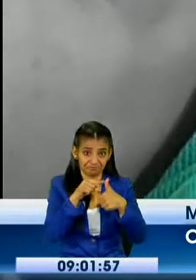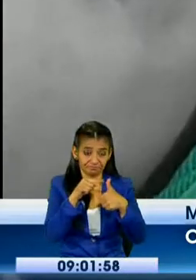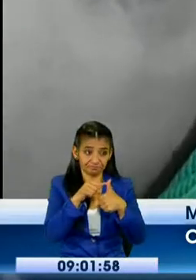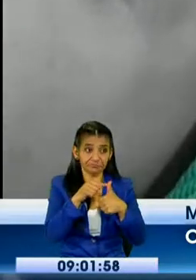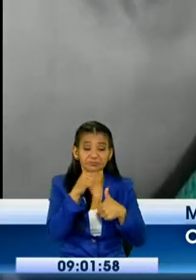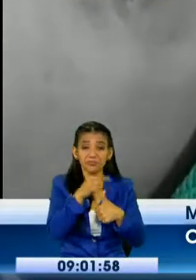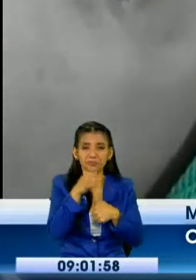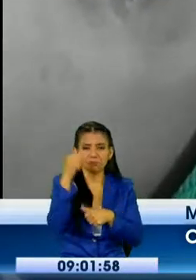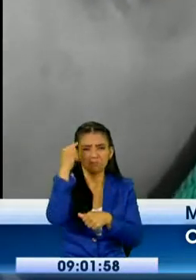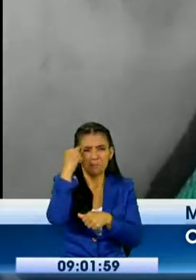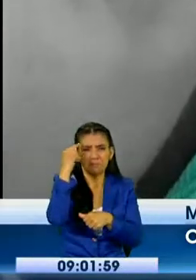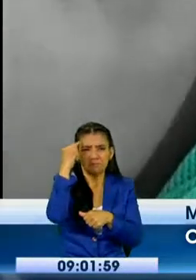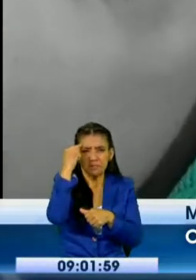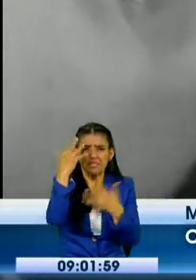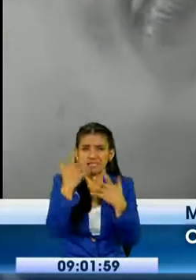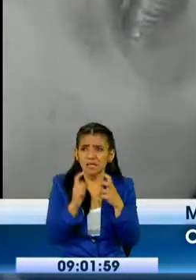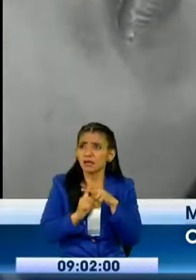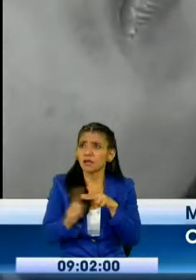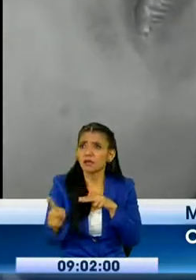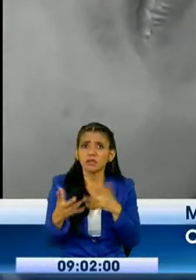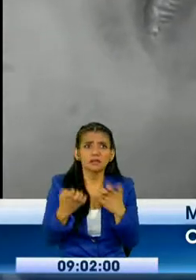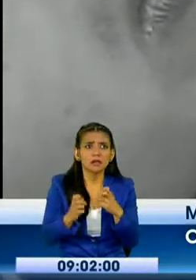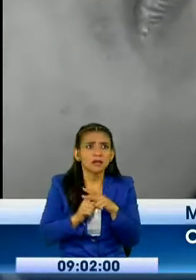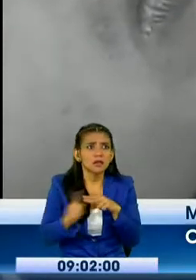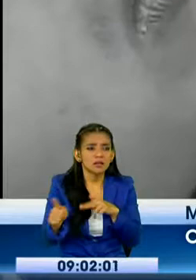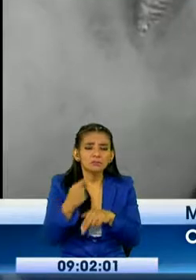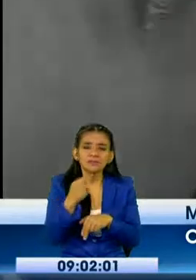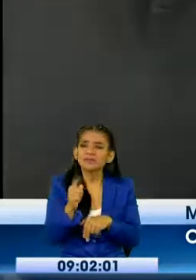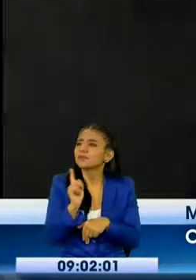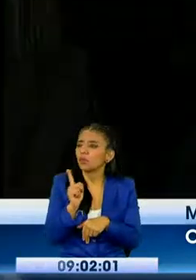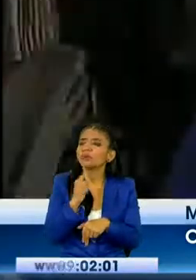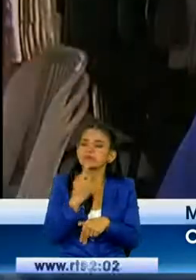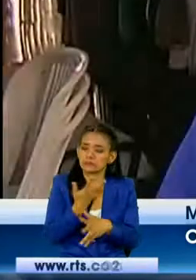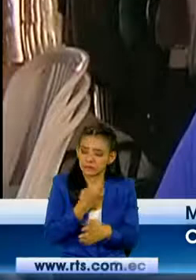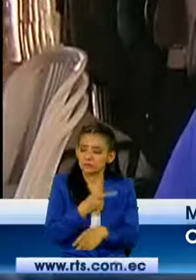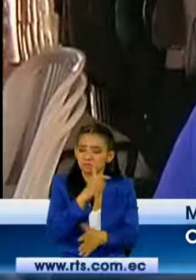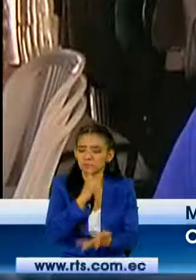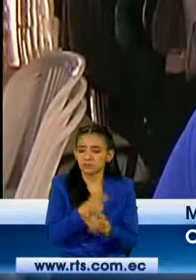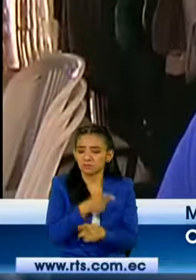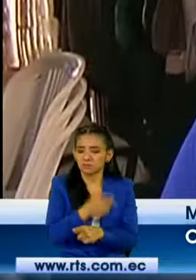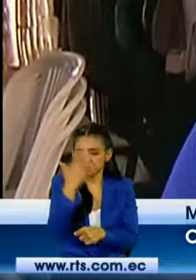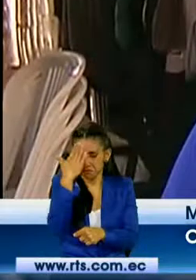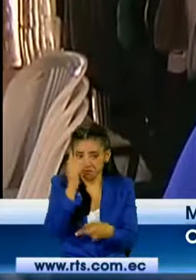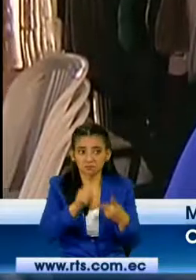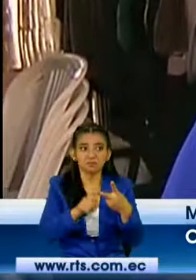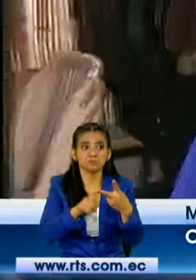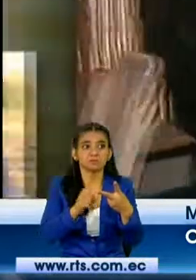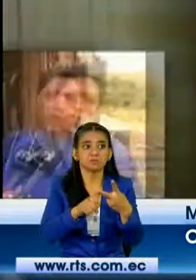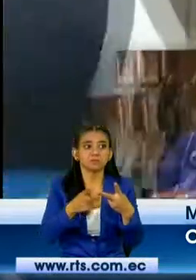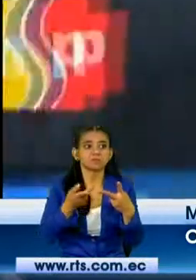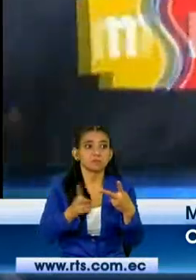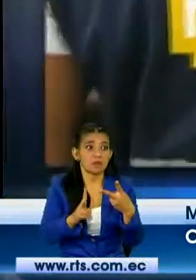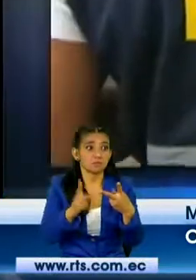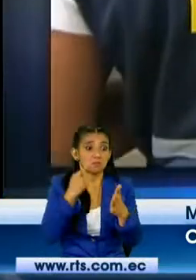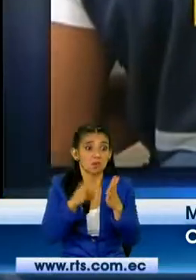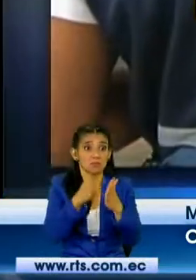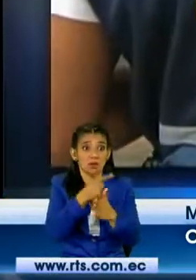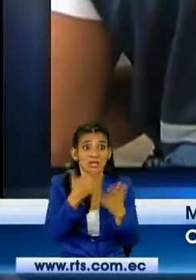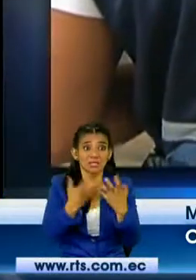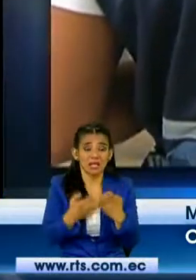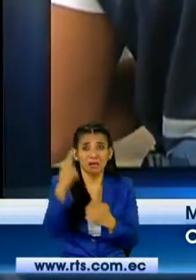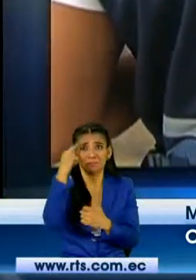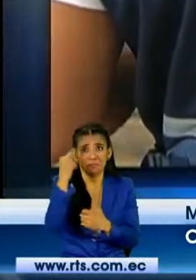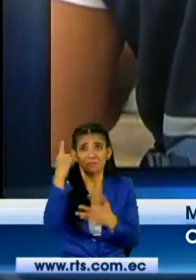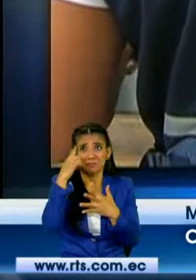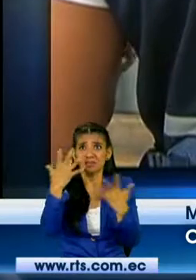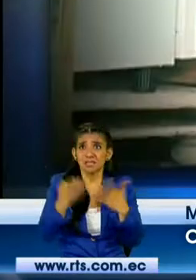aún pensamientos de quererse escapar, aunque lo niega. Entonces se dio también una técnica para que cuando él tenga estos tipos de